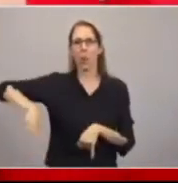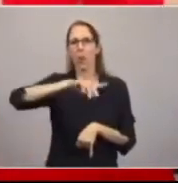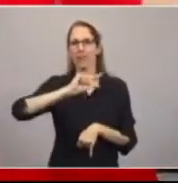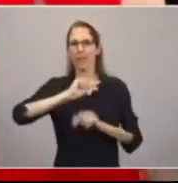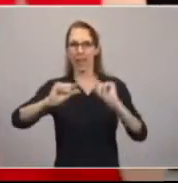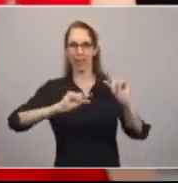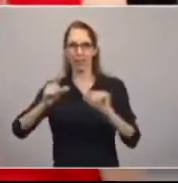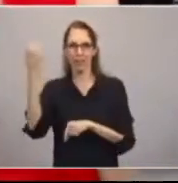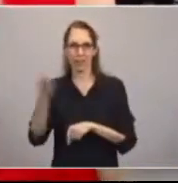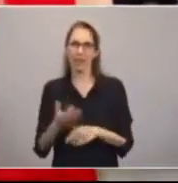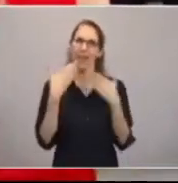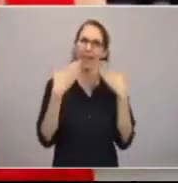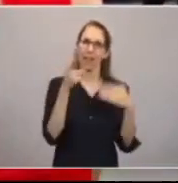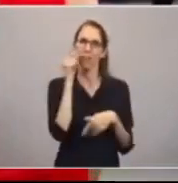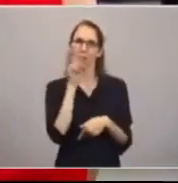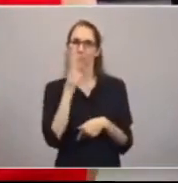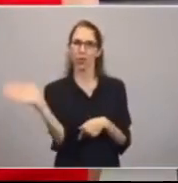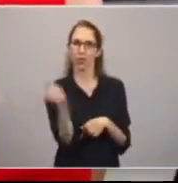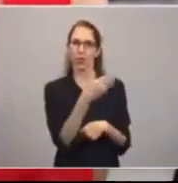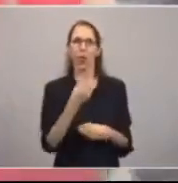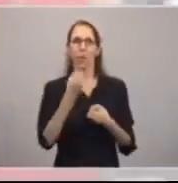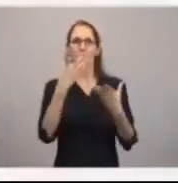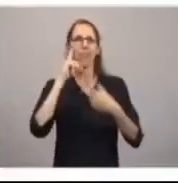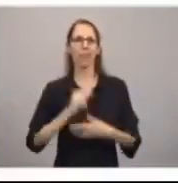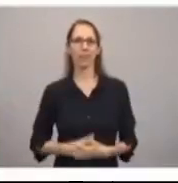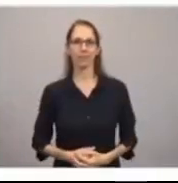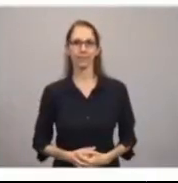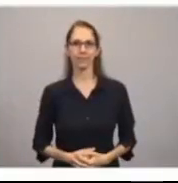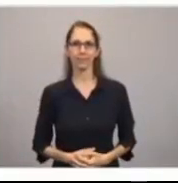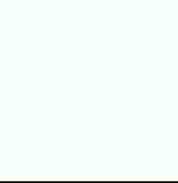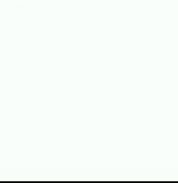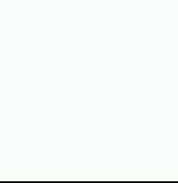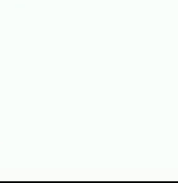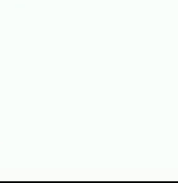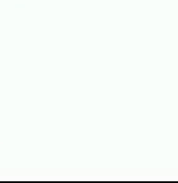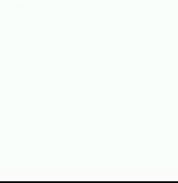Especiales. Muchas gracias a todas y a todos y que tengan muy buenos días. Relajar.